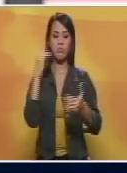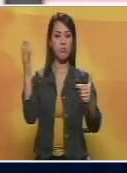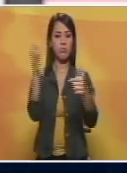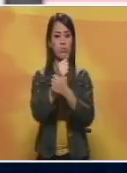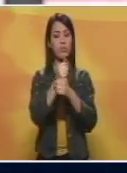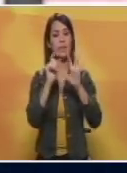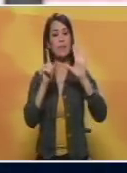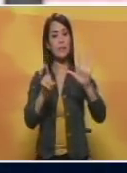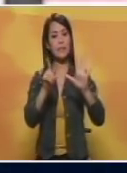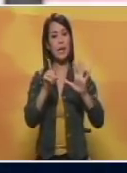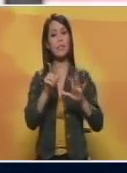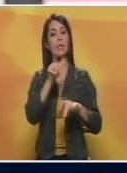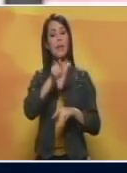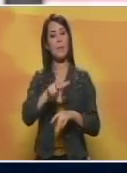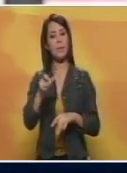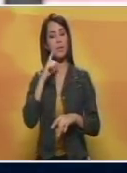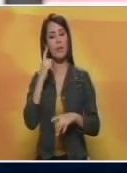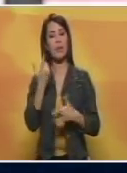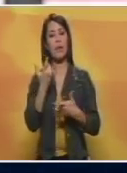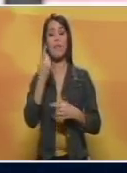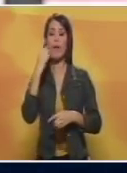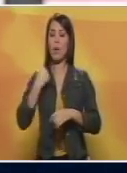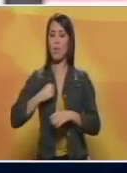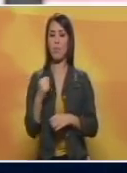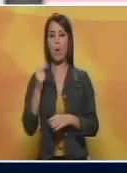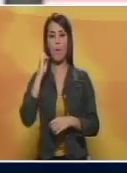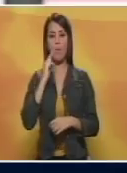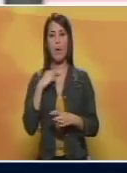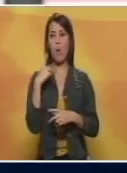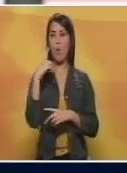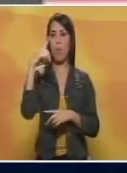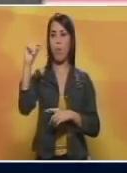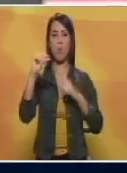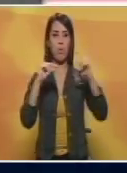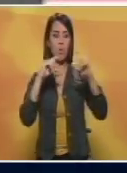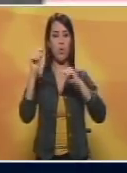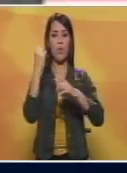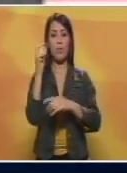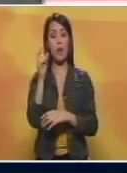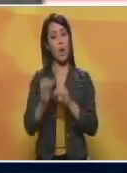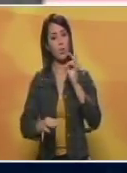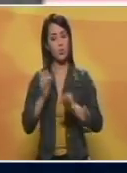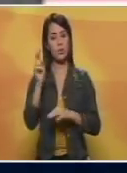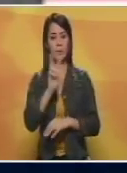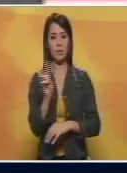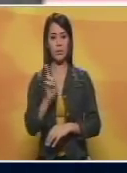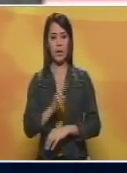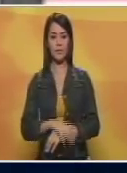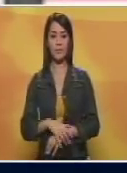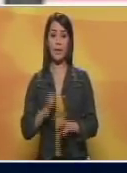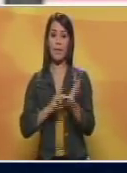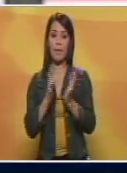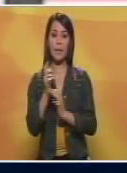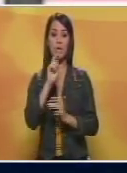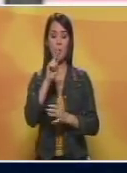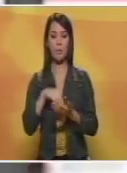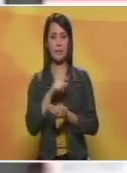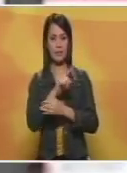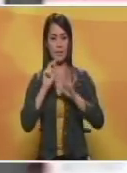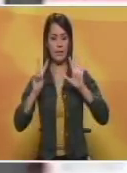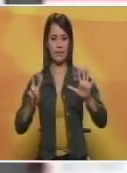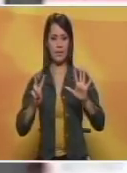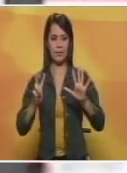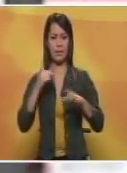a seis oficiales del ejército bolivariano que se encuentran prófugos de la justicia venezolana desde abril de 2017